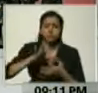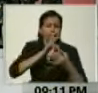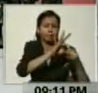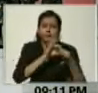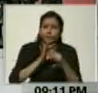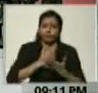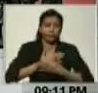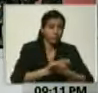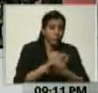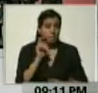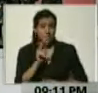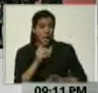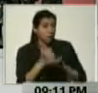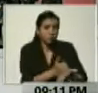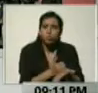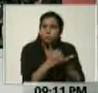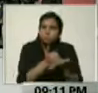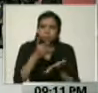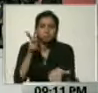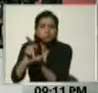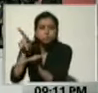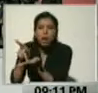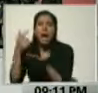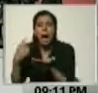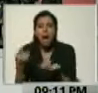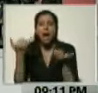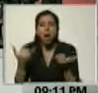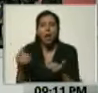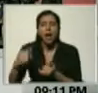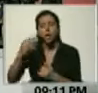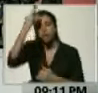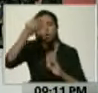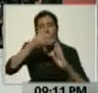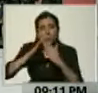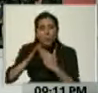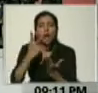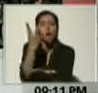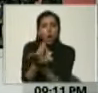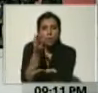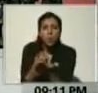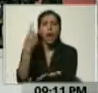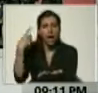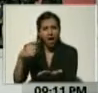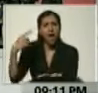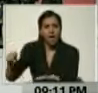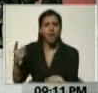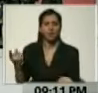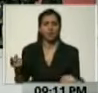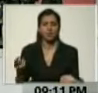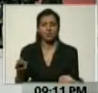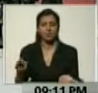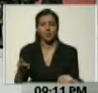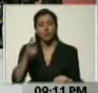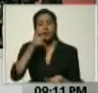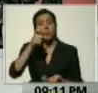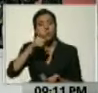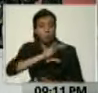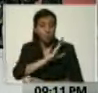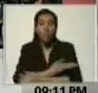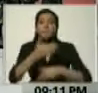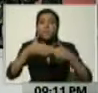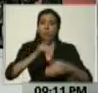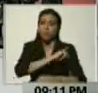El colectivo ha aprendido, por eso existen ahora consejos comunales, por eso existen comunas. Por eso el poder popular cada día es más